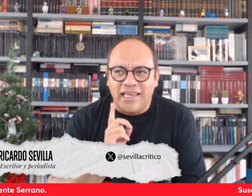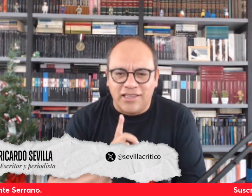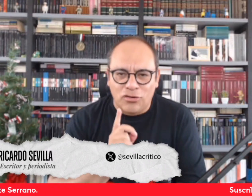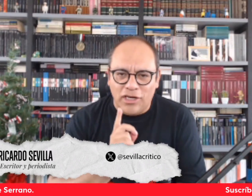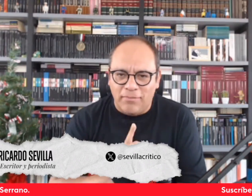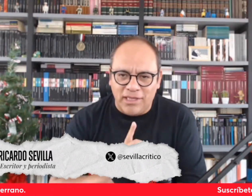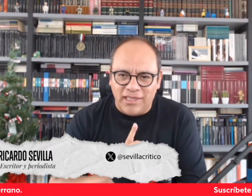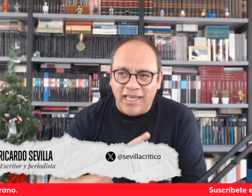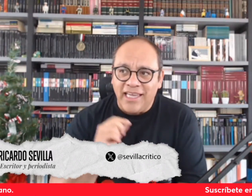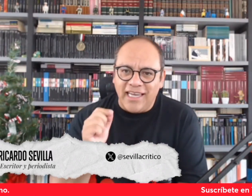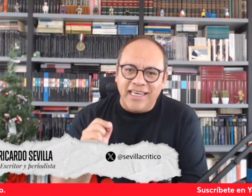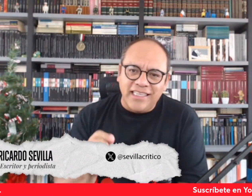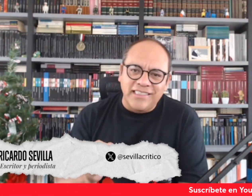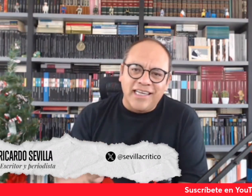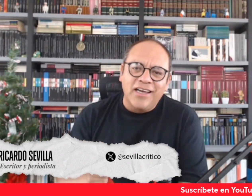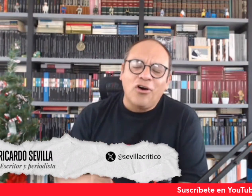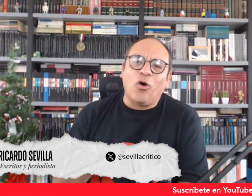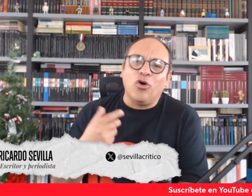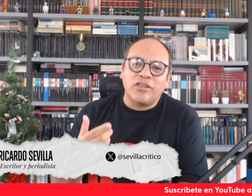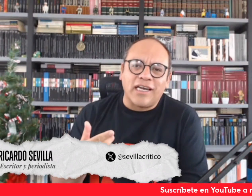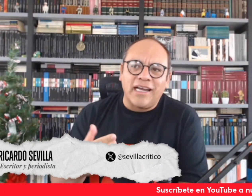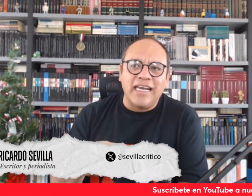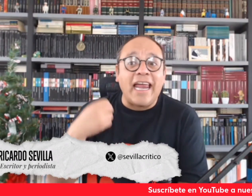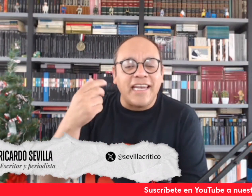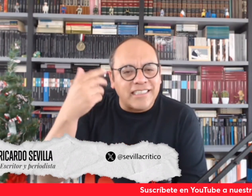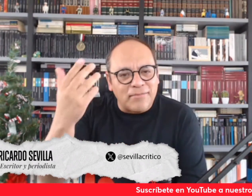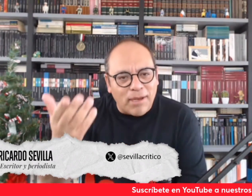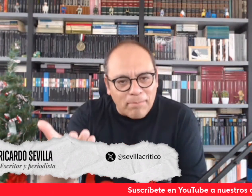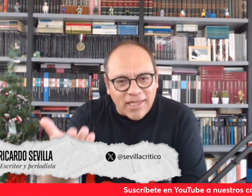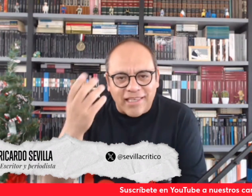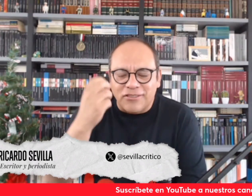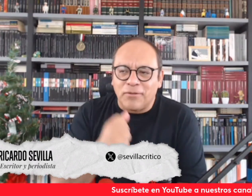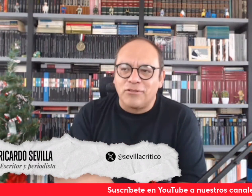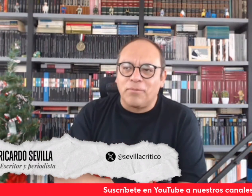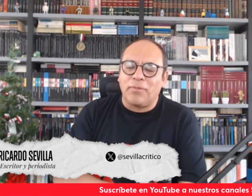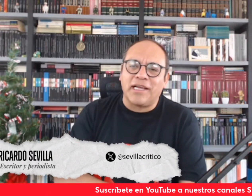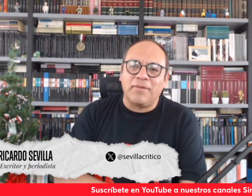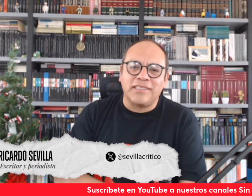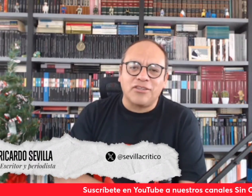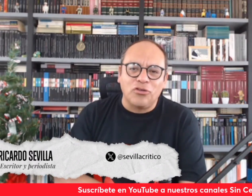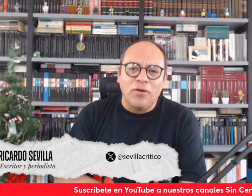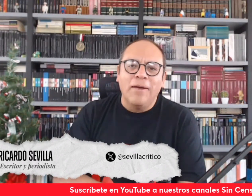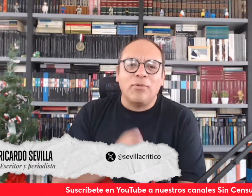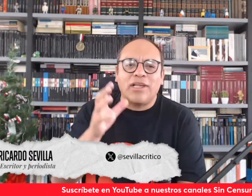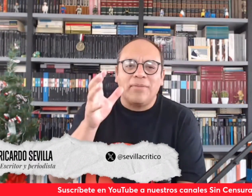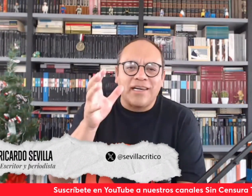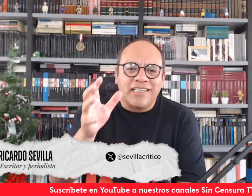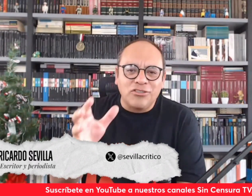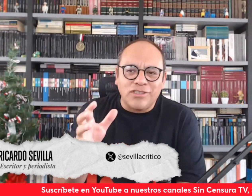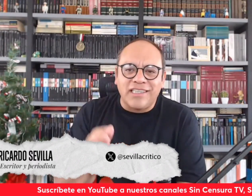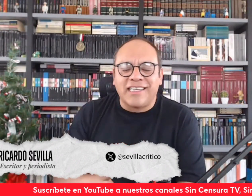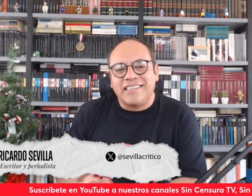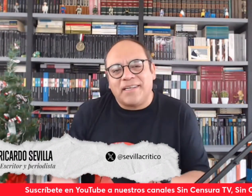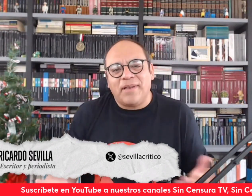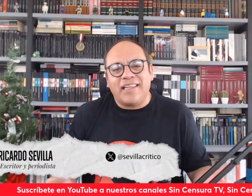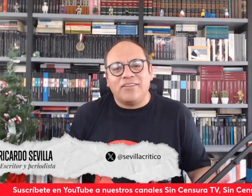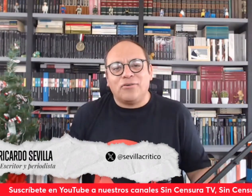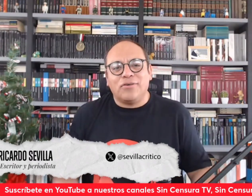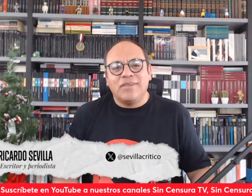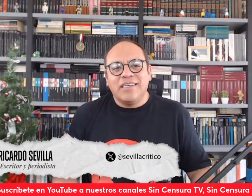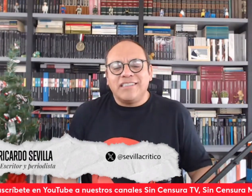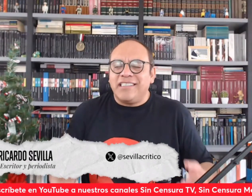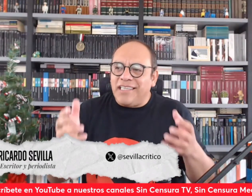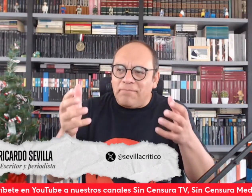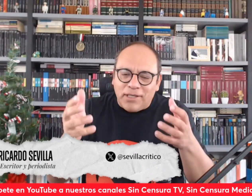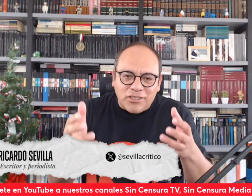defiende editorialmente. Y ahí lanza la enésima piedra sobre su propia cabeza, Toño, porque Vargas Llosa, ¿de qué está